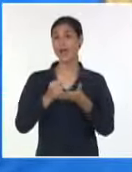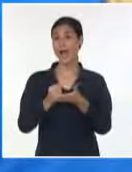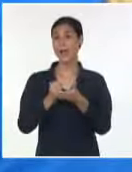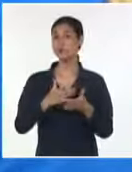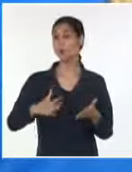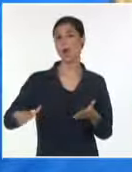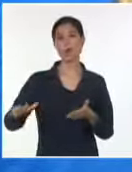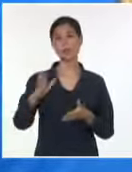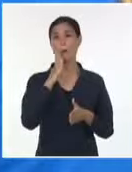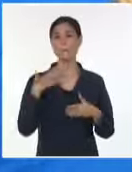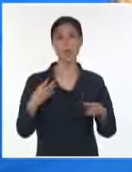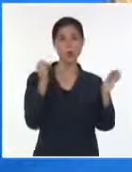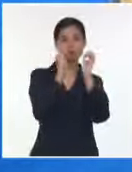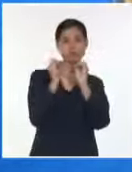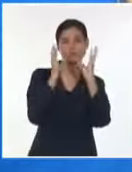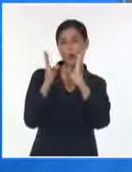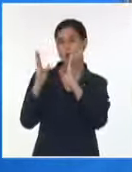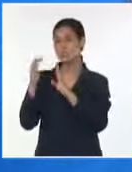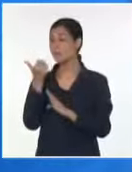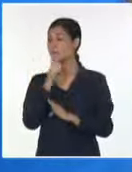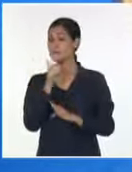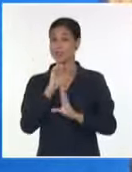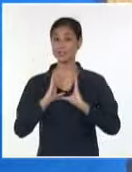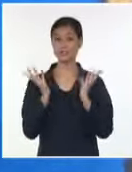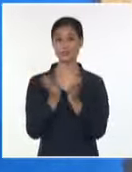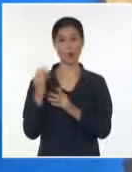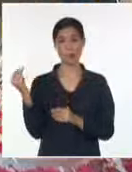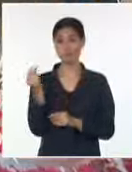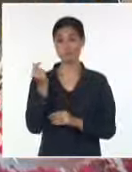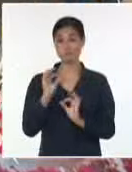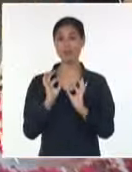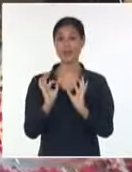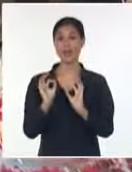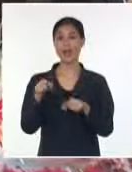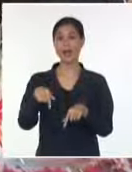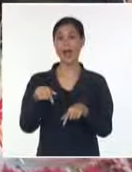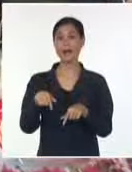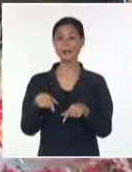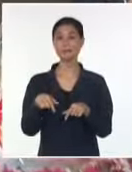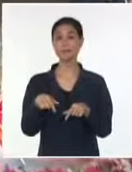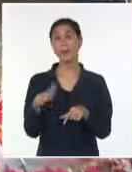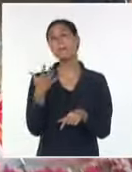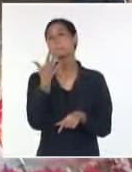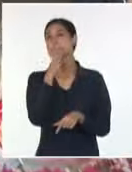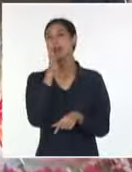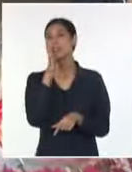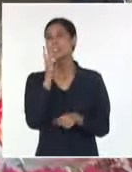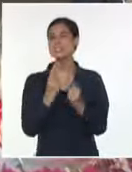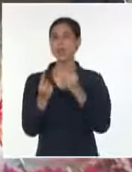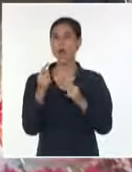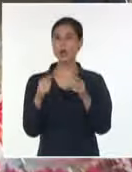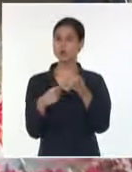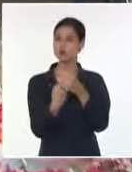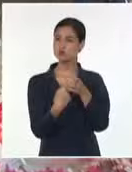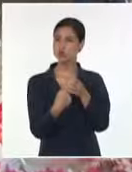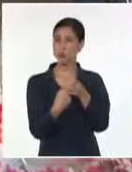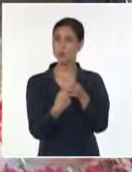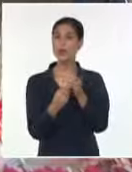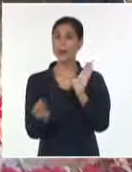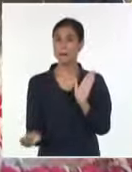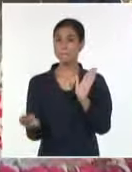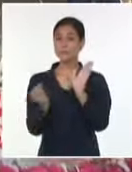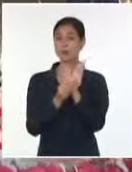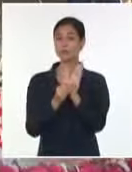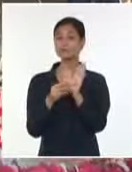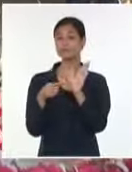a que sea todo más fácil, más rápido, que esto es un software prácticamente, que si hay que comprarlo a